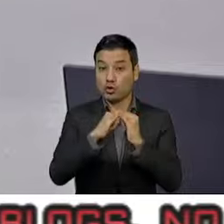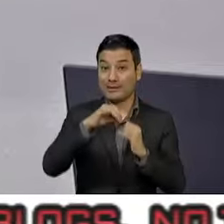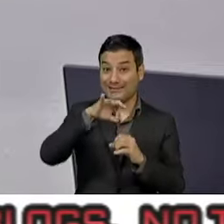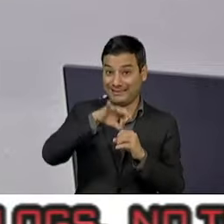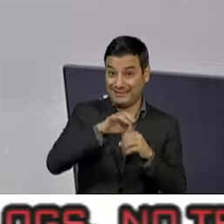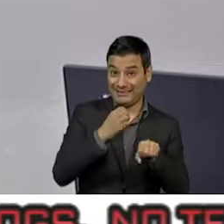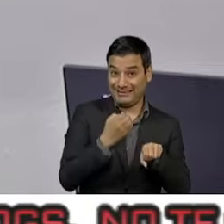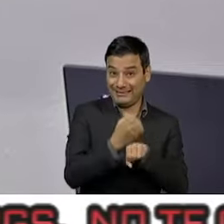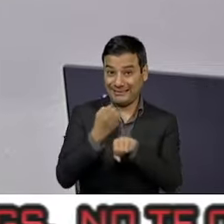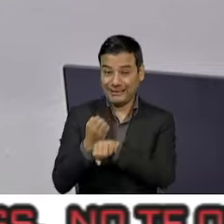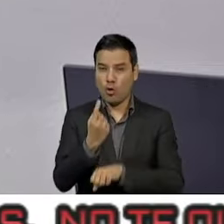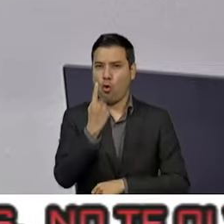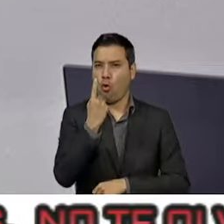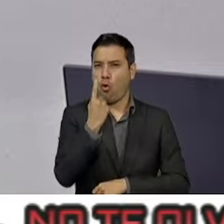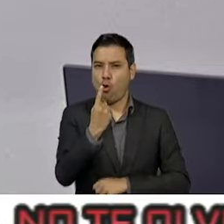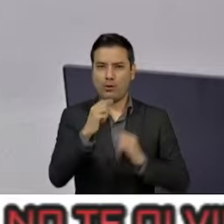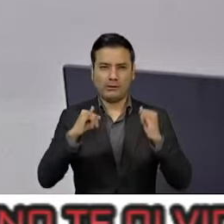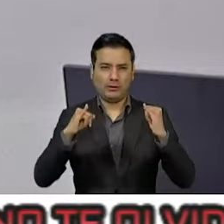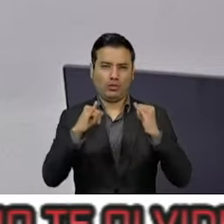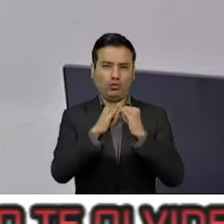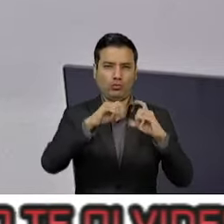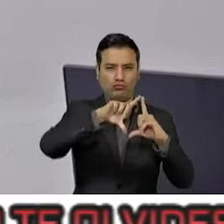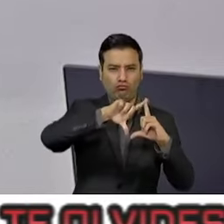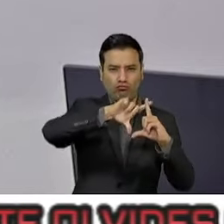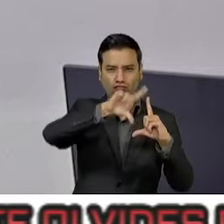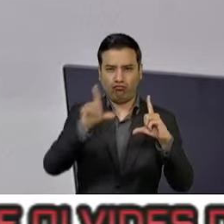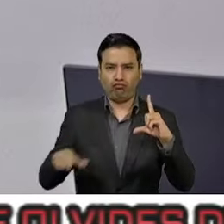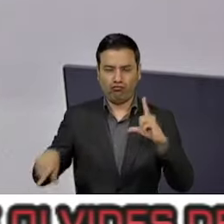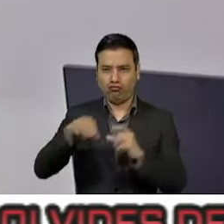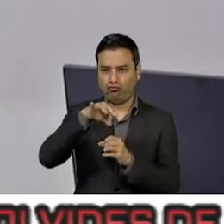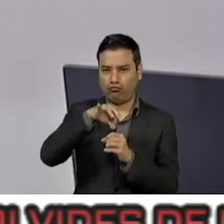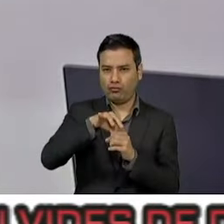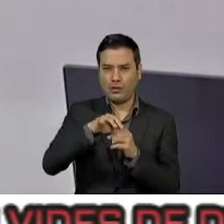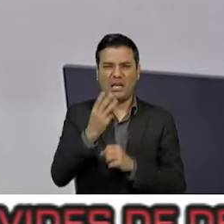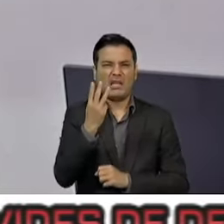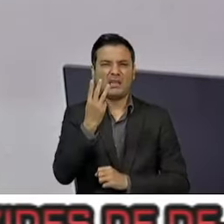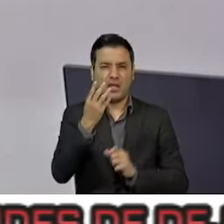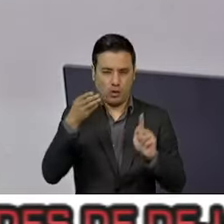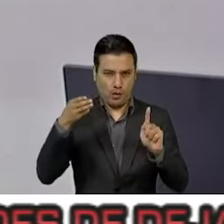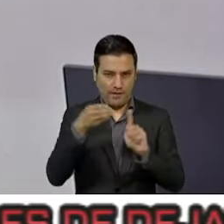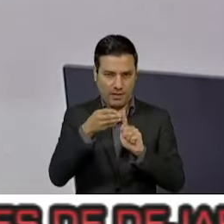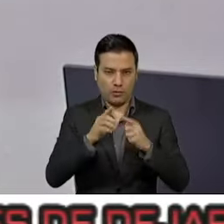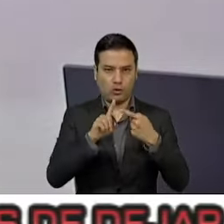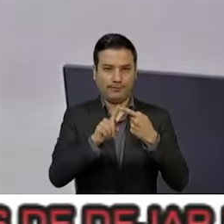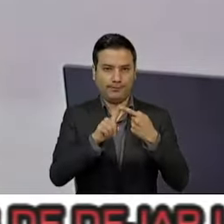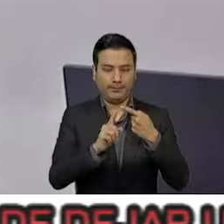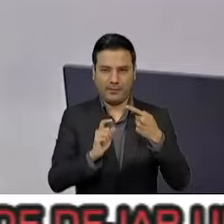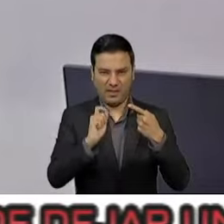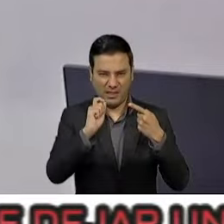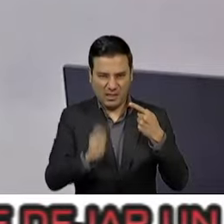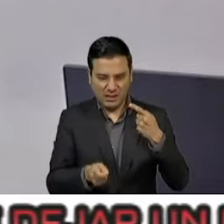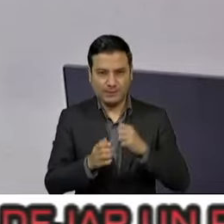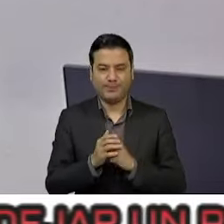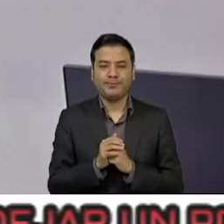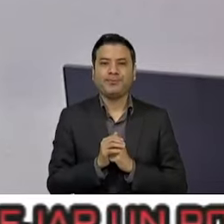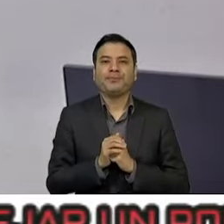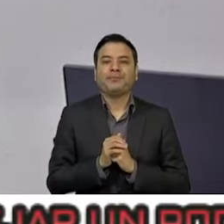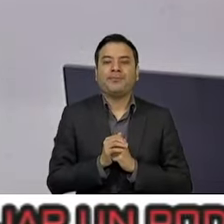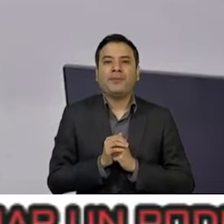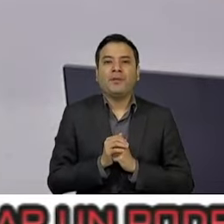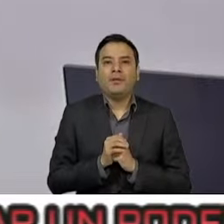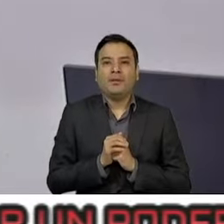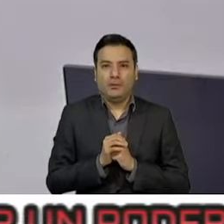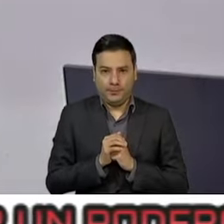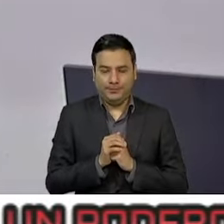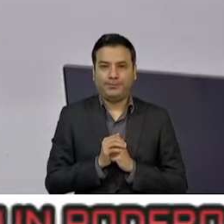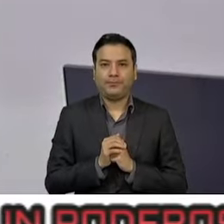electorales y una institución de alcance nacional con 3 grandes propósitos. El primero, eliminar la influencia indebida de los